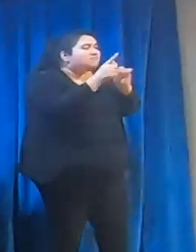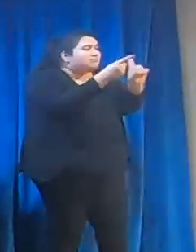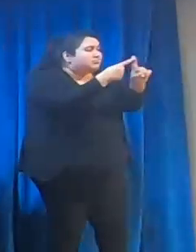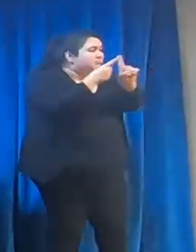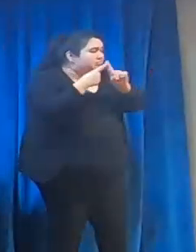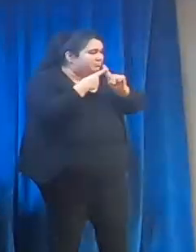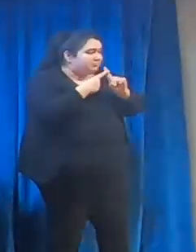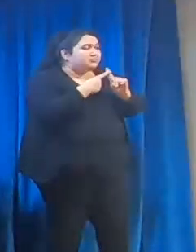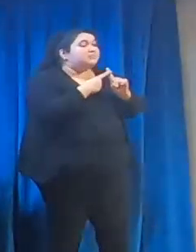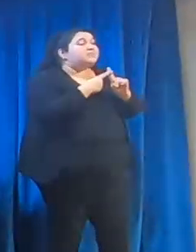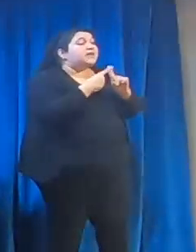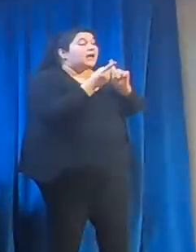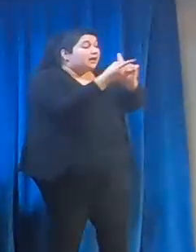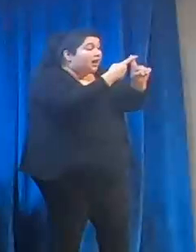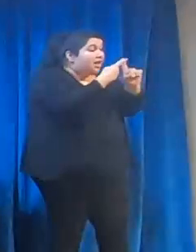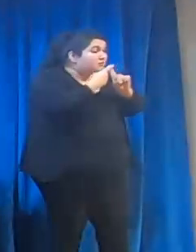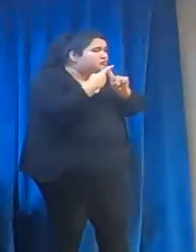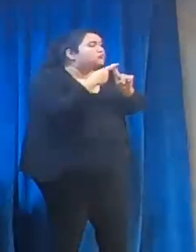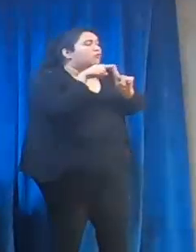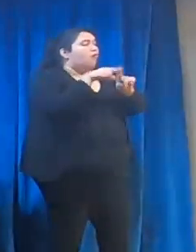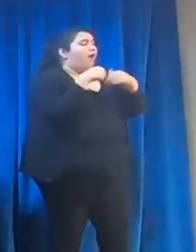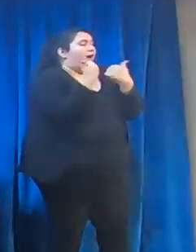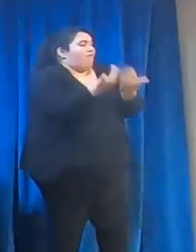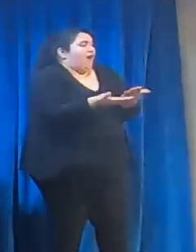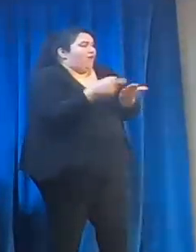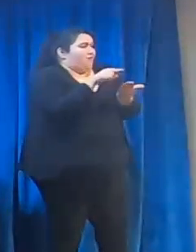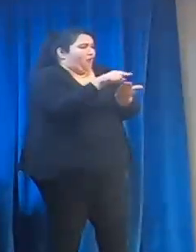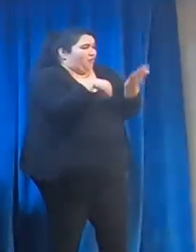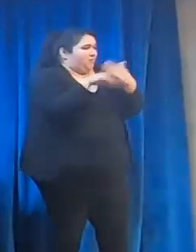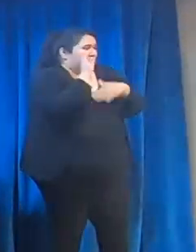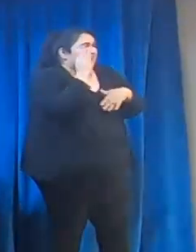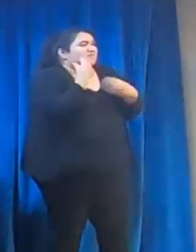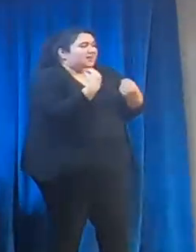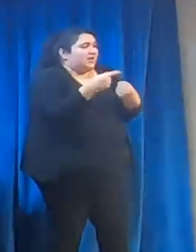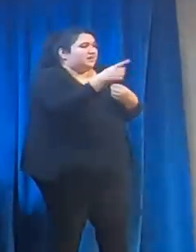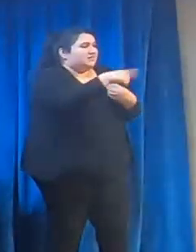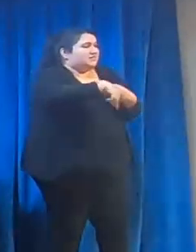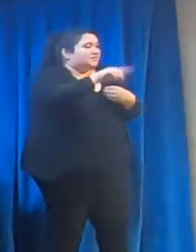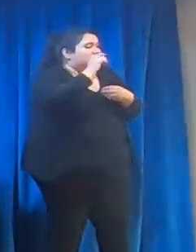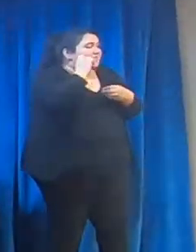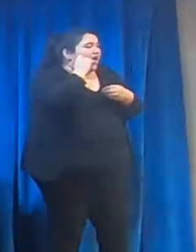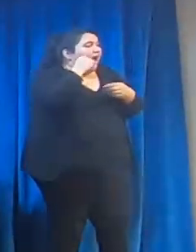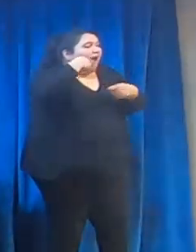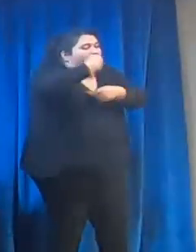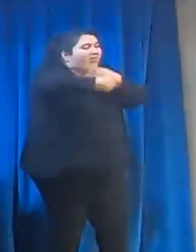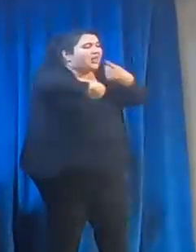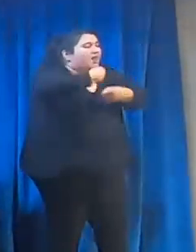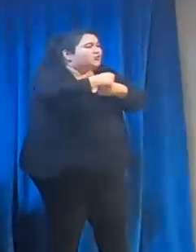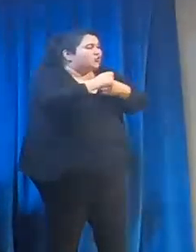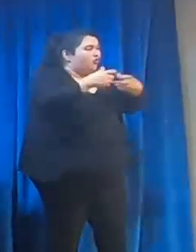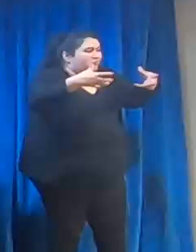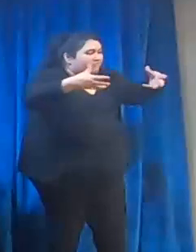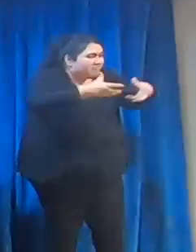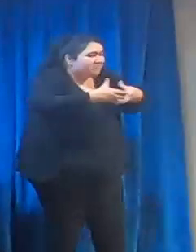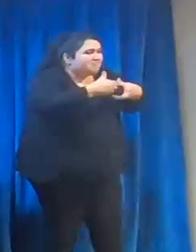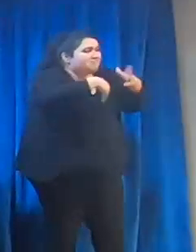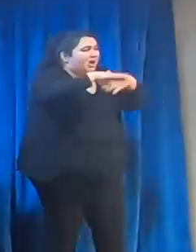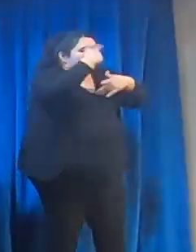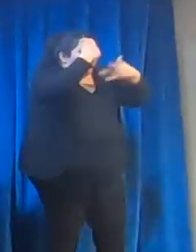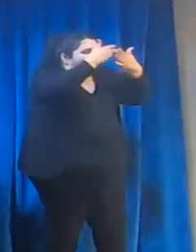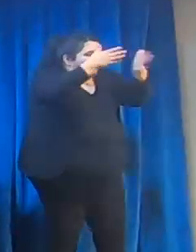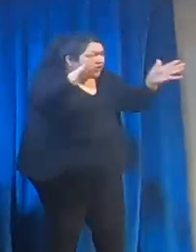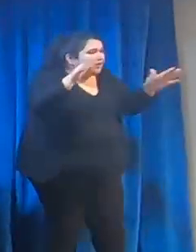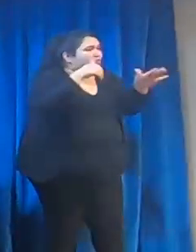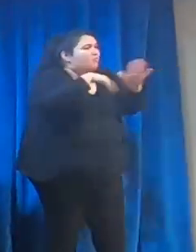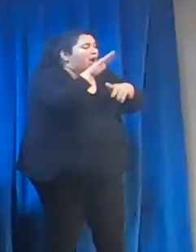Una modalidad de relación que favorecen para ellos la generación de unos vínculos que entienden como más abiertos y